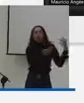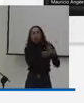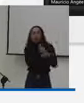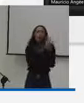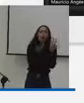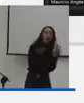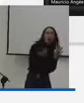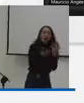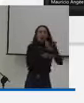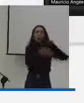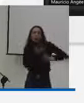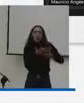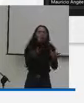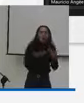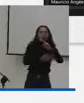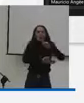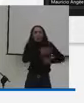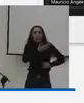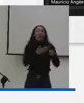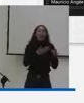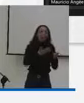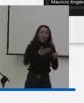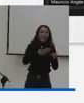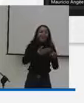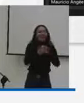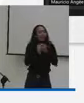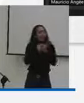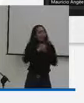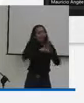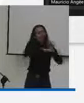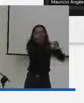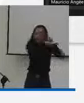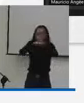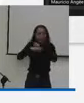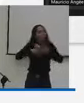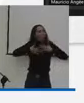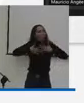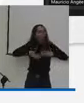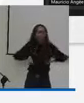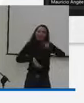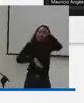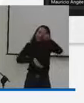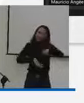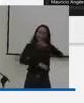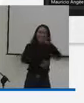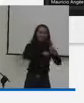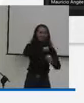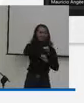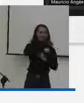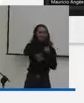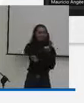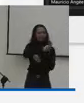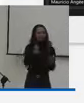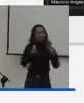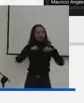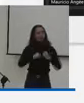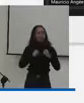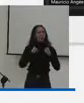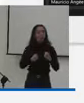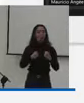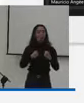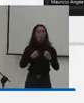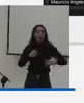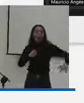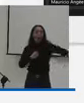financiera y todo esto en que regenta en que los organismos deportivos de todos los niveles se sigan fortaleciendo y el sector como tal se